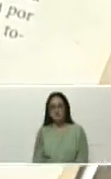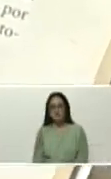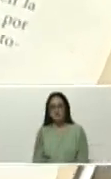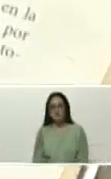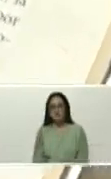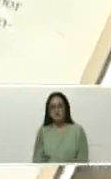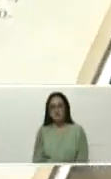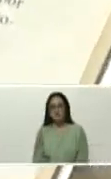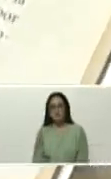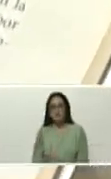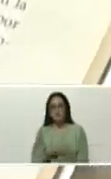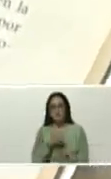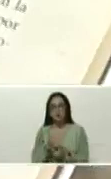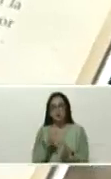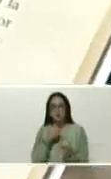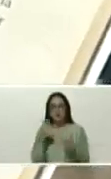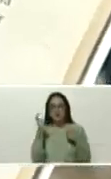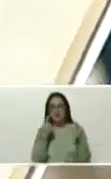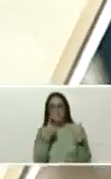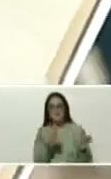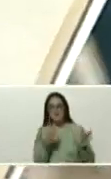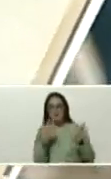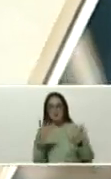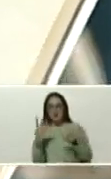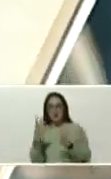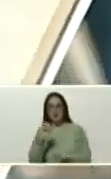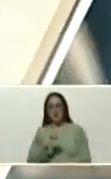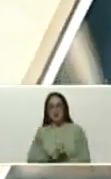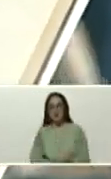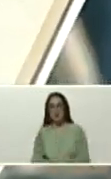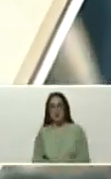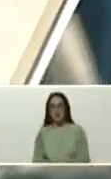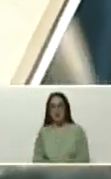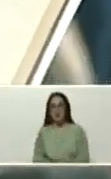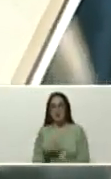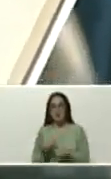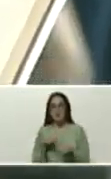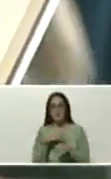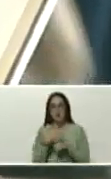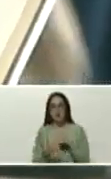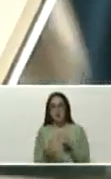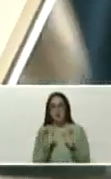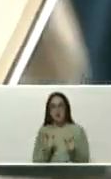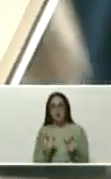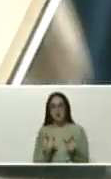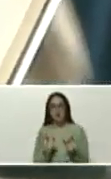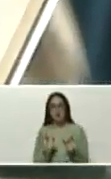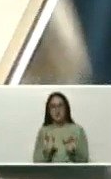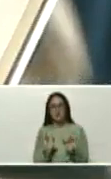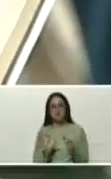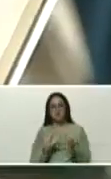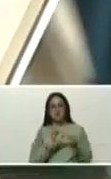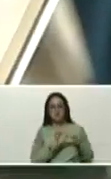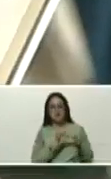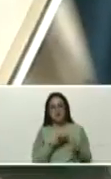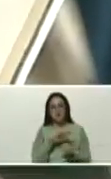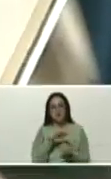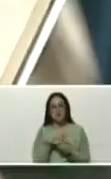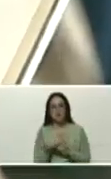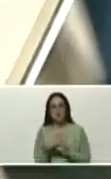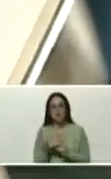El proyecto, dice Chávez en 1990, el proyecto está concebido como una serie encadenada de situaciones dentro